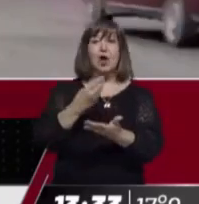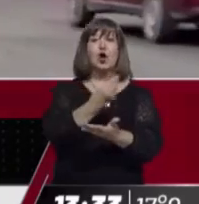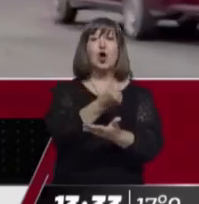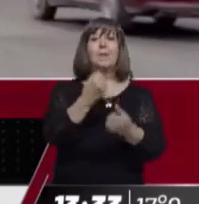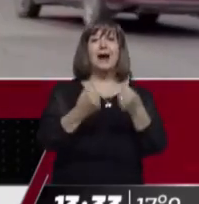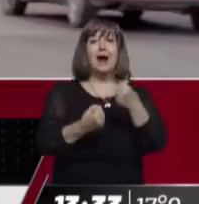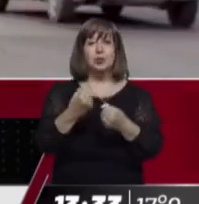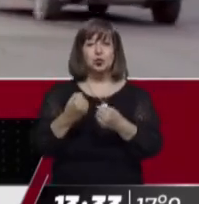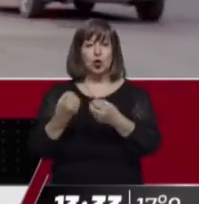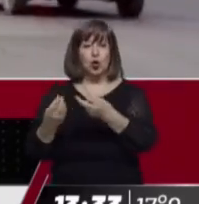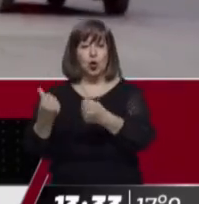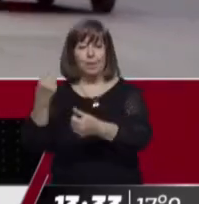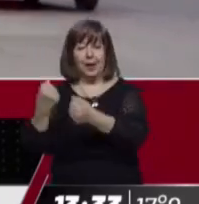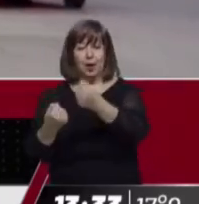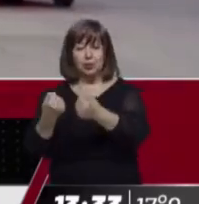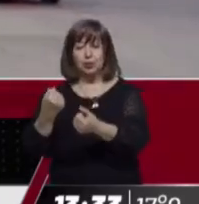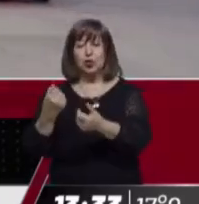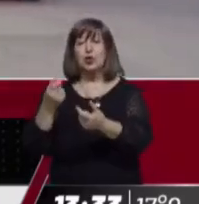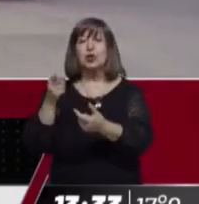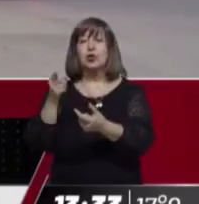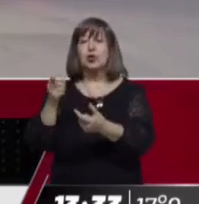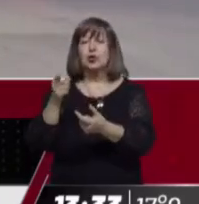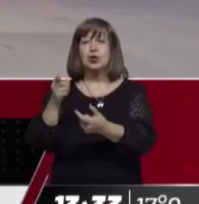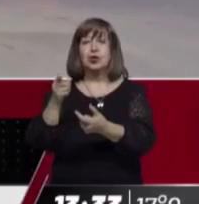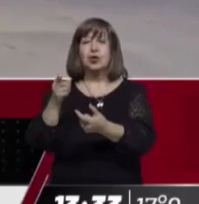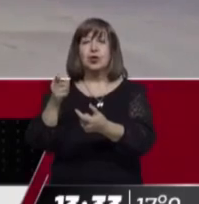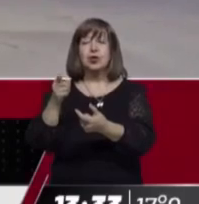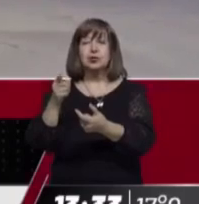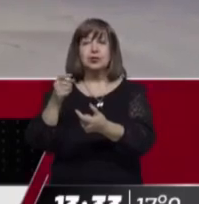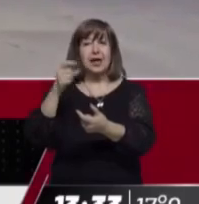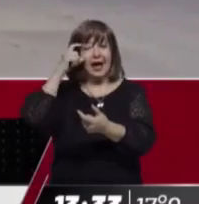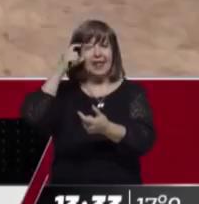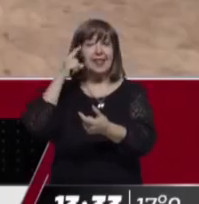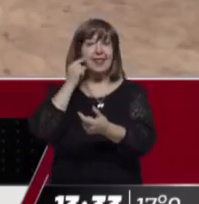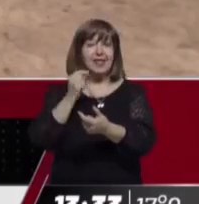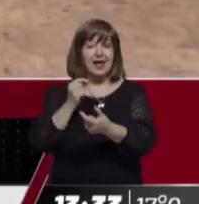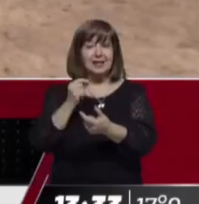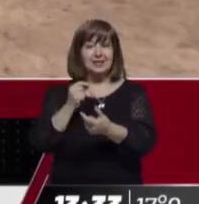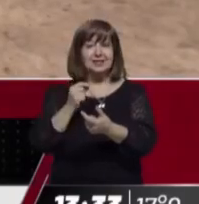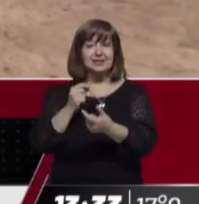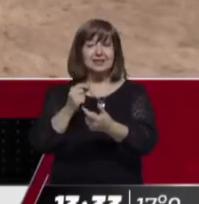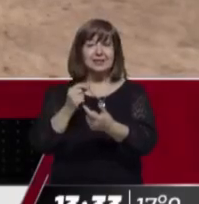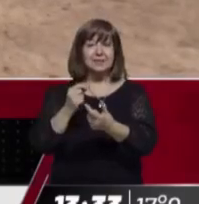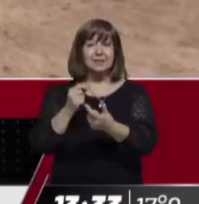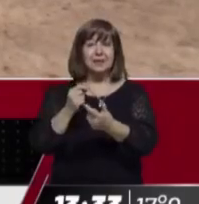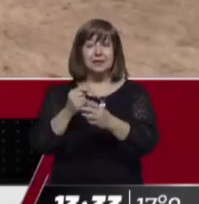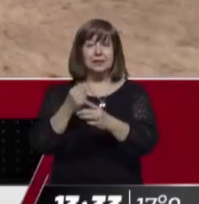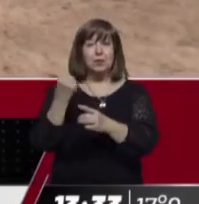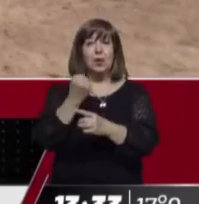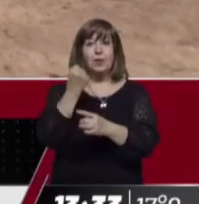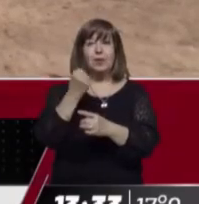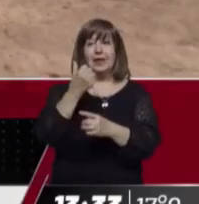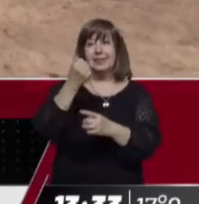eso nosotros, le comentaba esta mañana a Matías, que sería bueno que ATM,